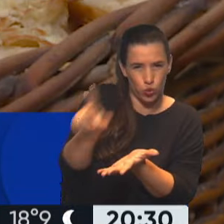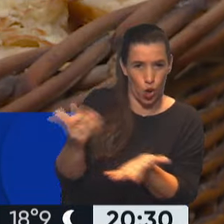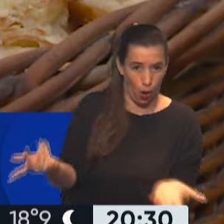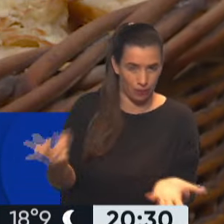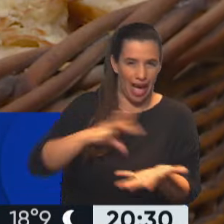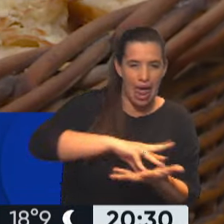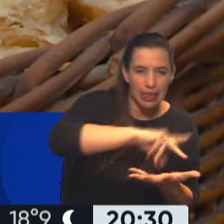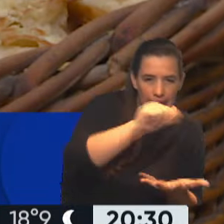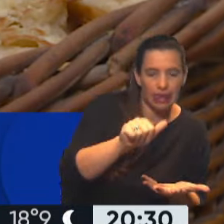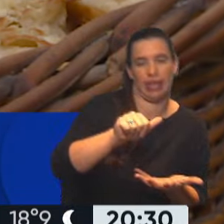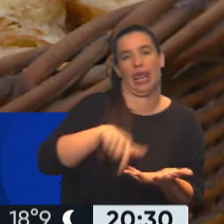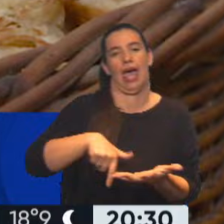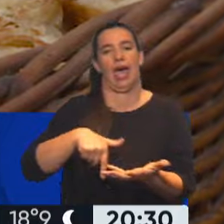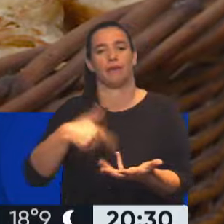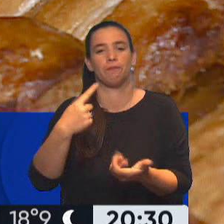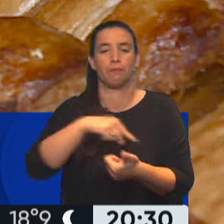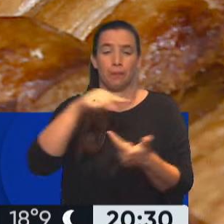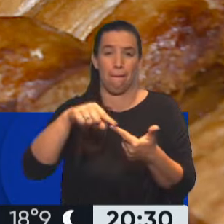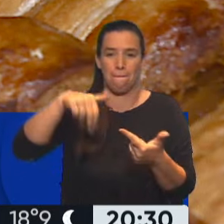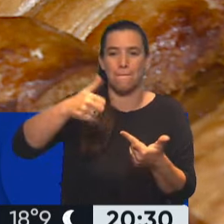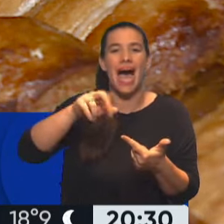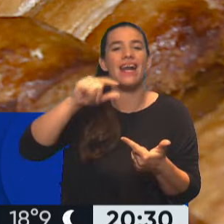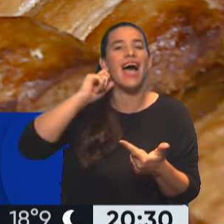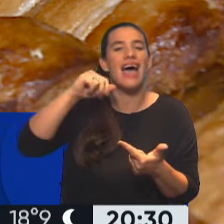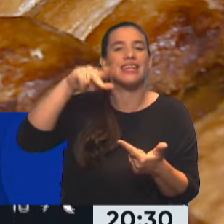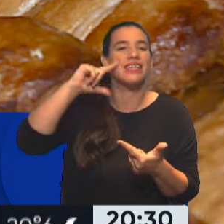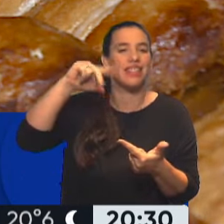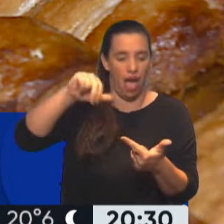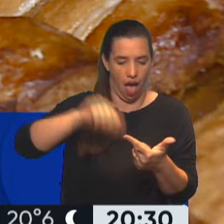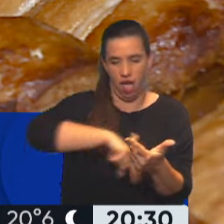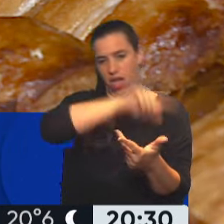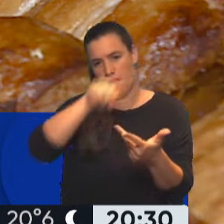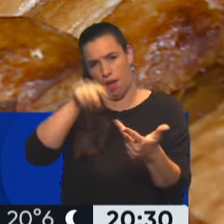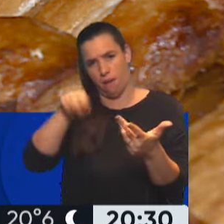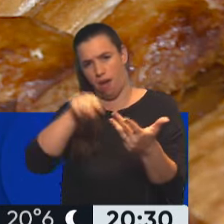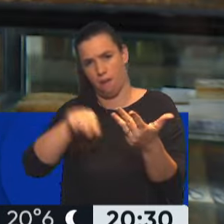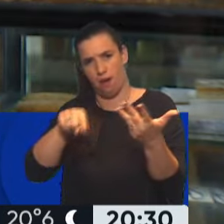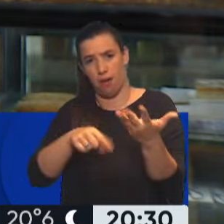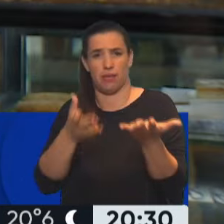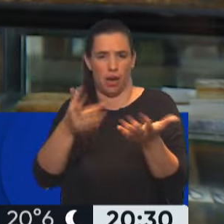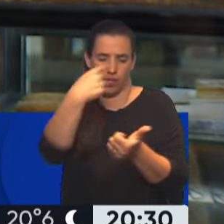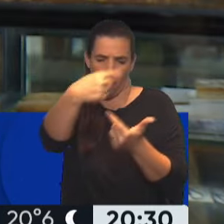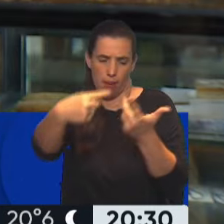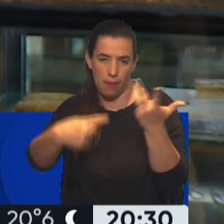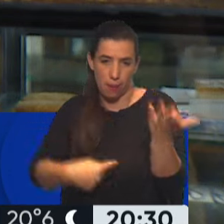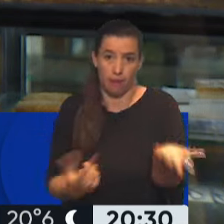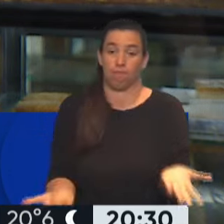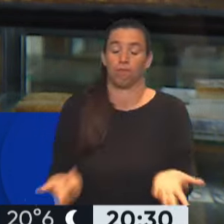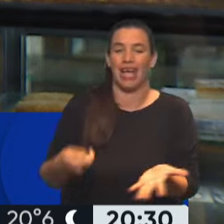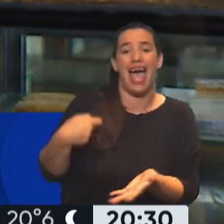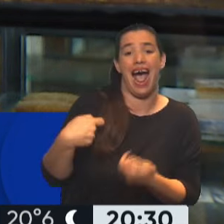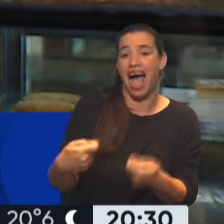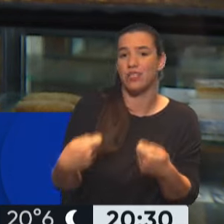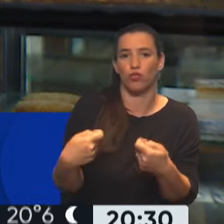del 150% en el costo de la margarina, entre otros factores, y el ajuste en los servicios. Tenemos gastos fijos, pero bueno,